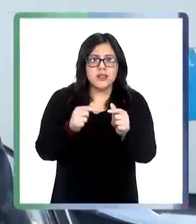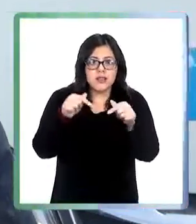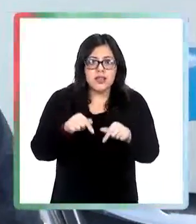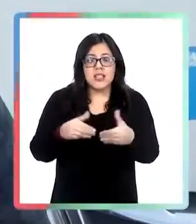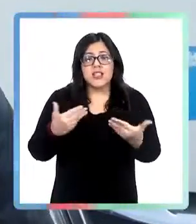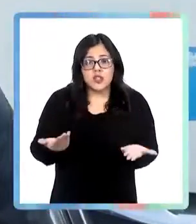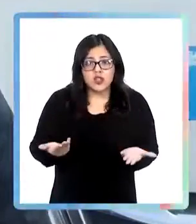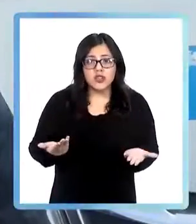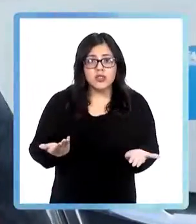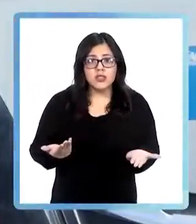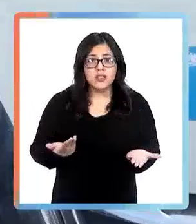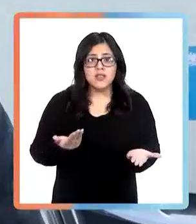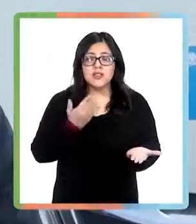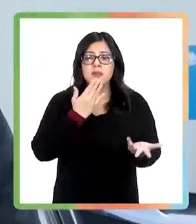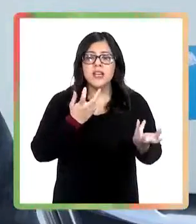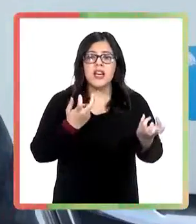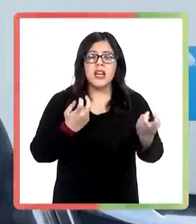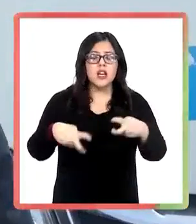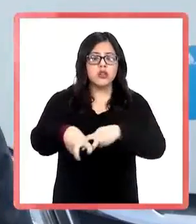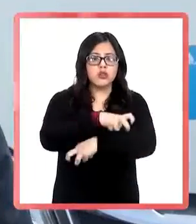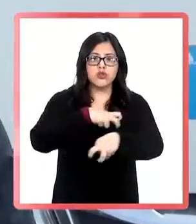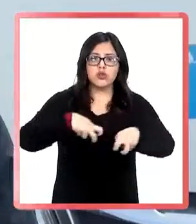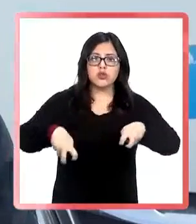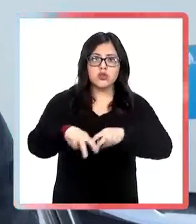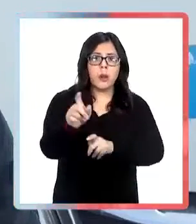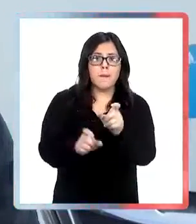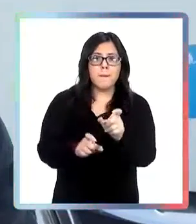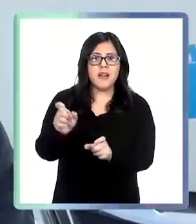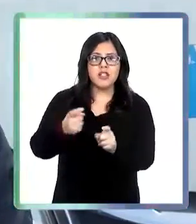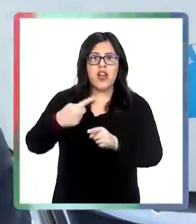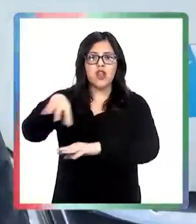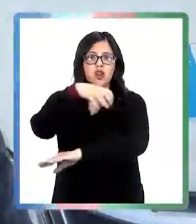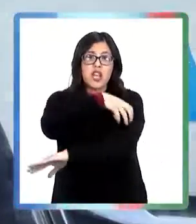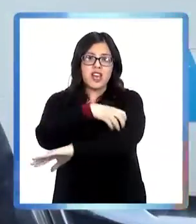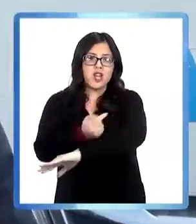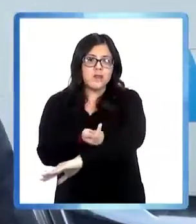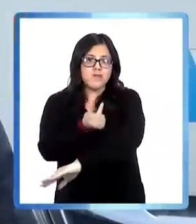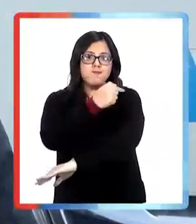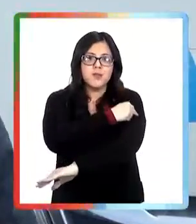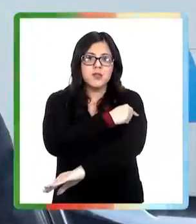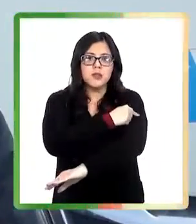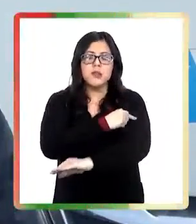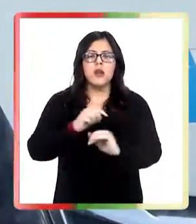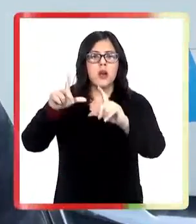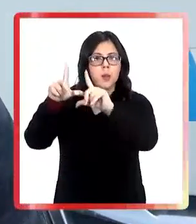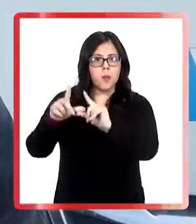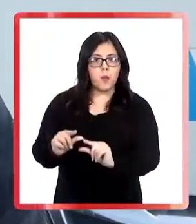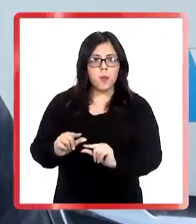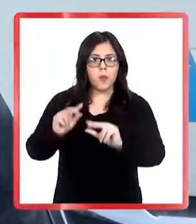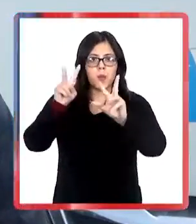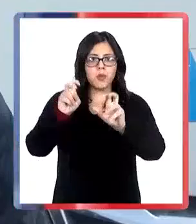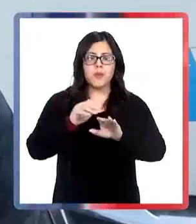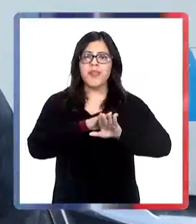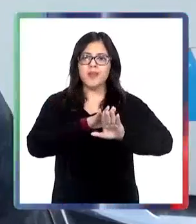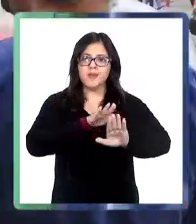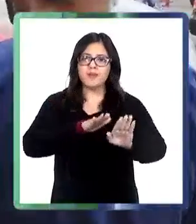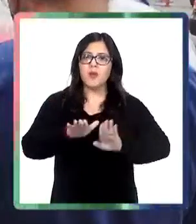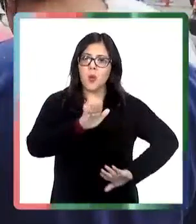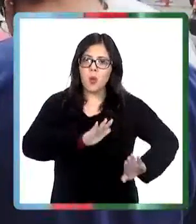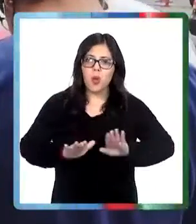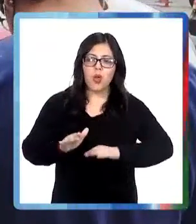tanto existe una alta movilidad de personas desde otras regiones. Han bajado mucho las medidas